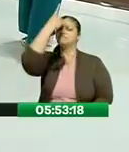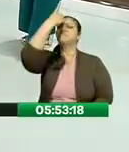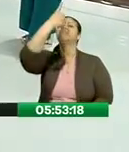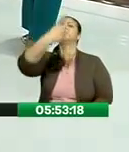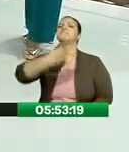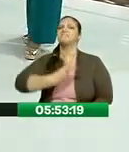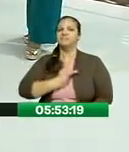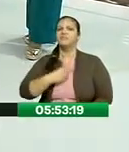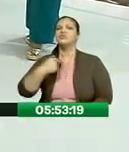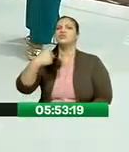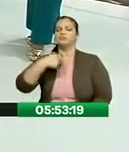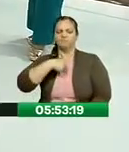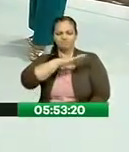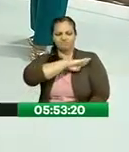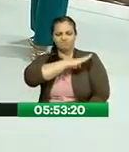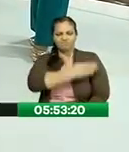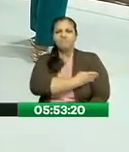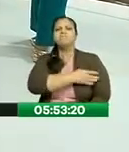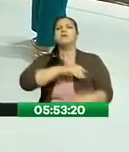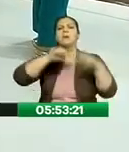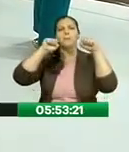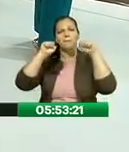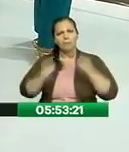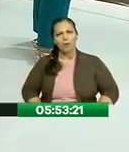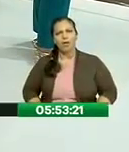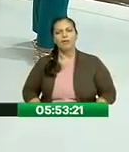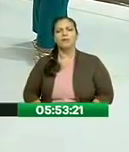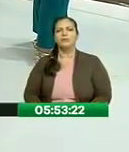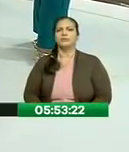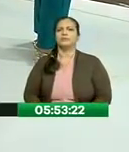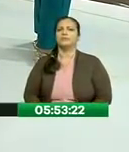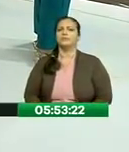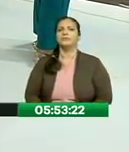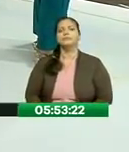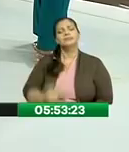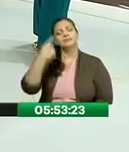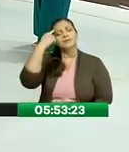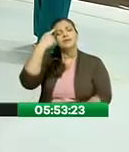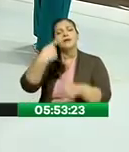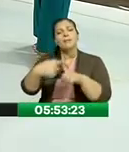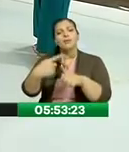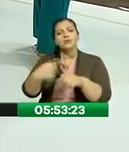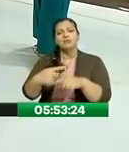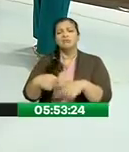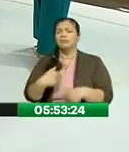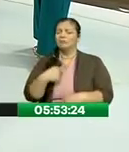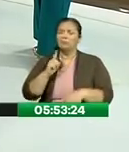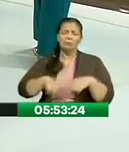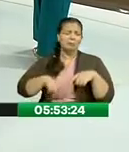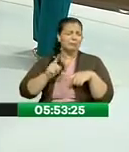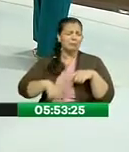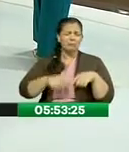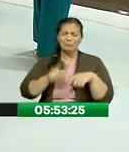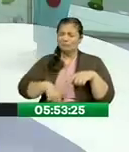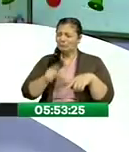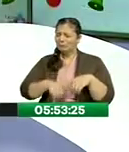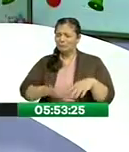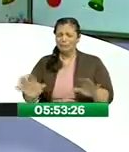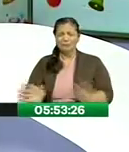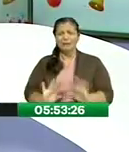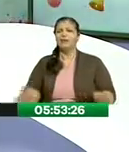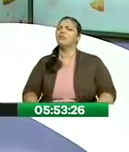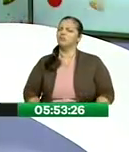Eso. Siempre tendremos presente aquello. Y vamos nosotros con el desarrollo de la información de 5:53 de la mañana.